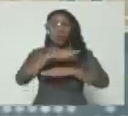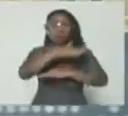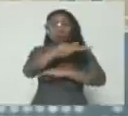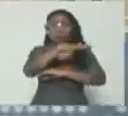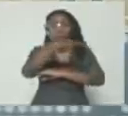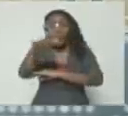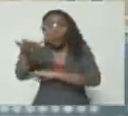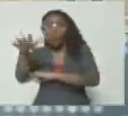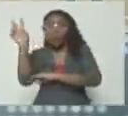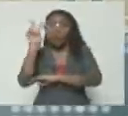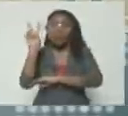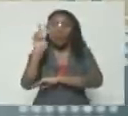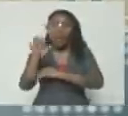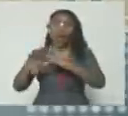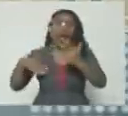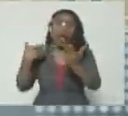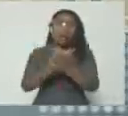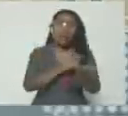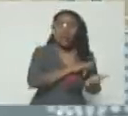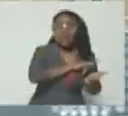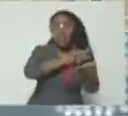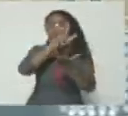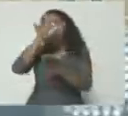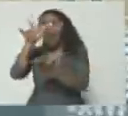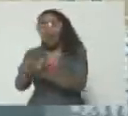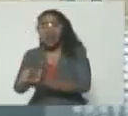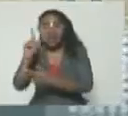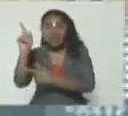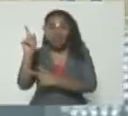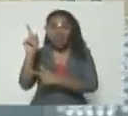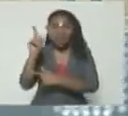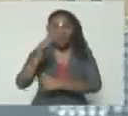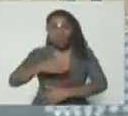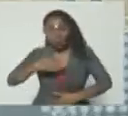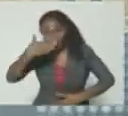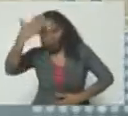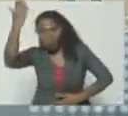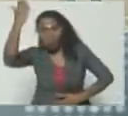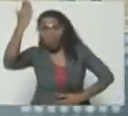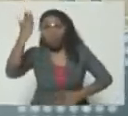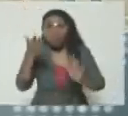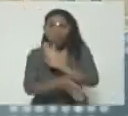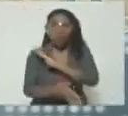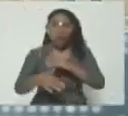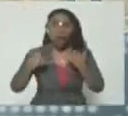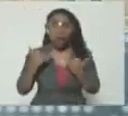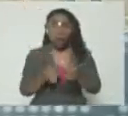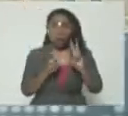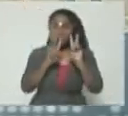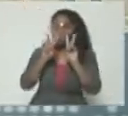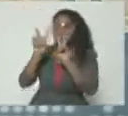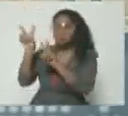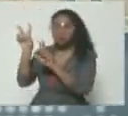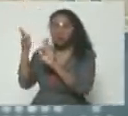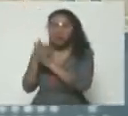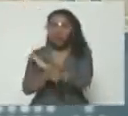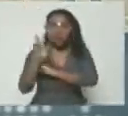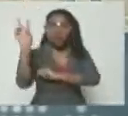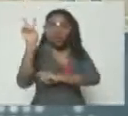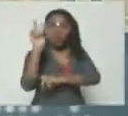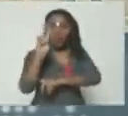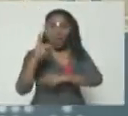venezolano al Medio Oriente. ¿Cuándo se veía eso? No se veía. Ahora lo vamos a ver y así Venezuela